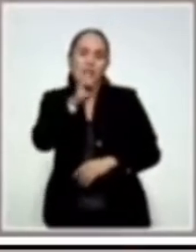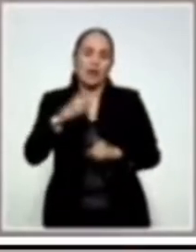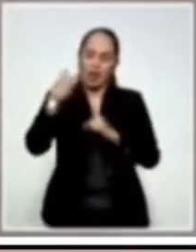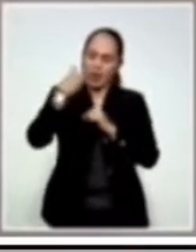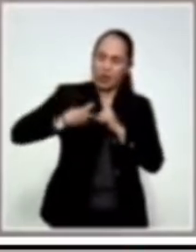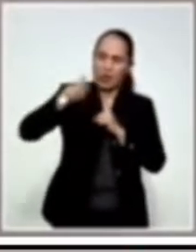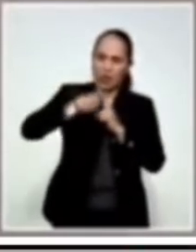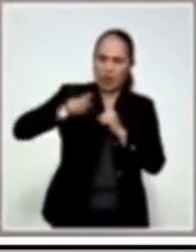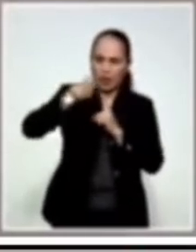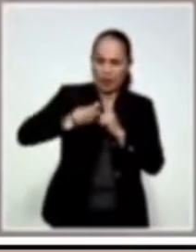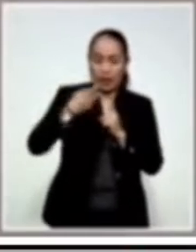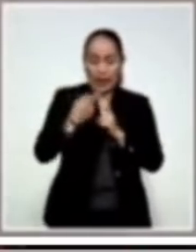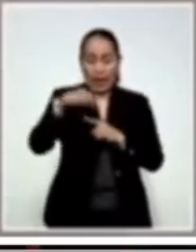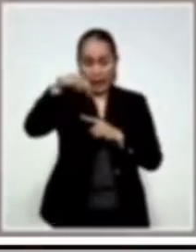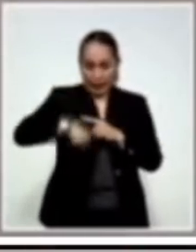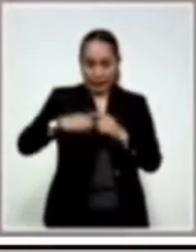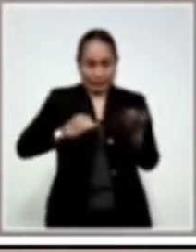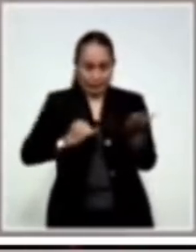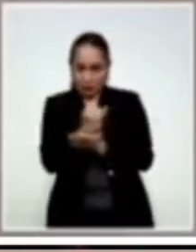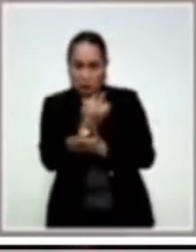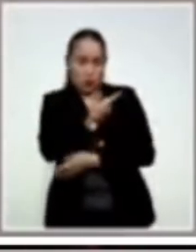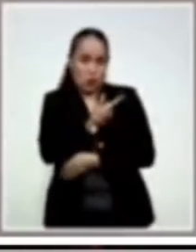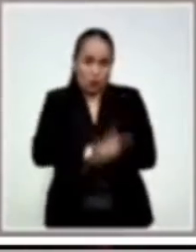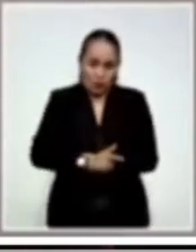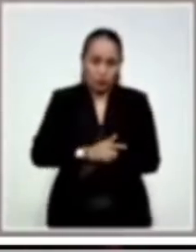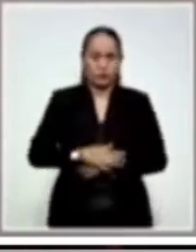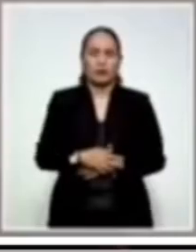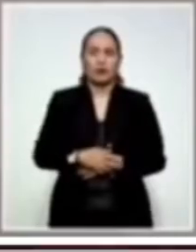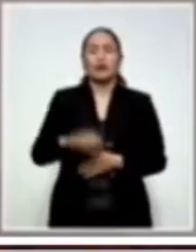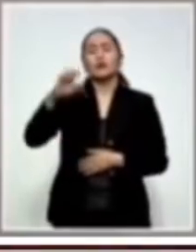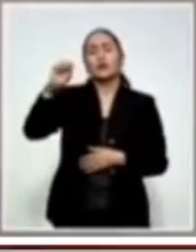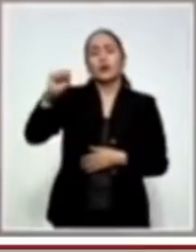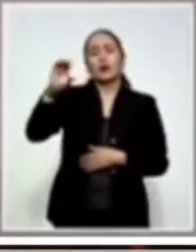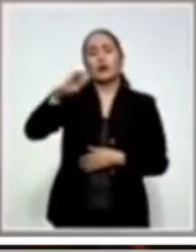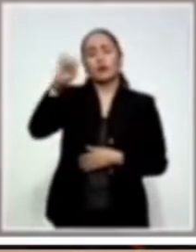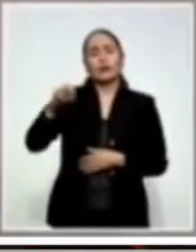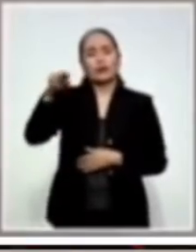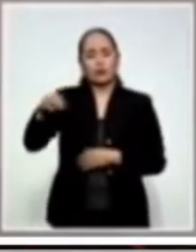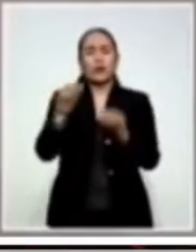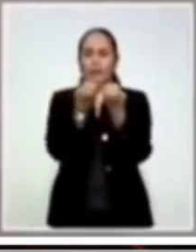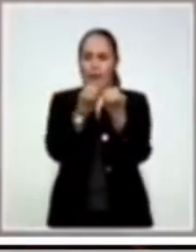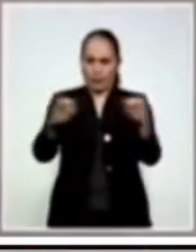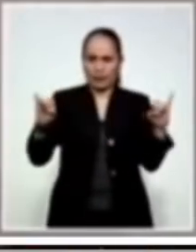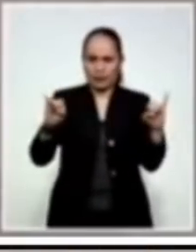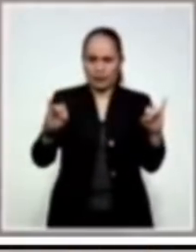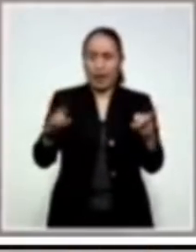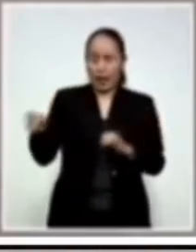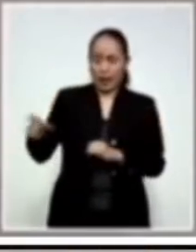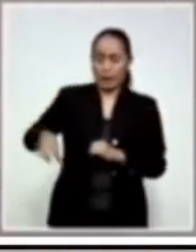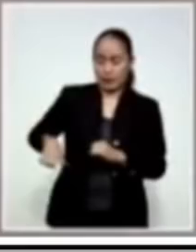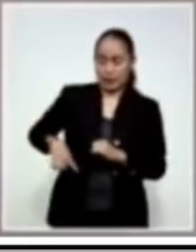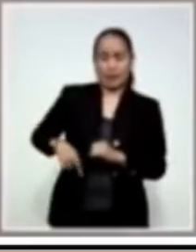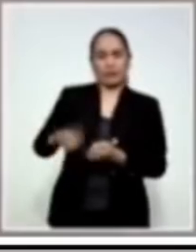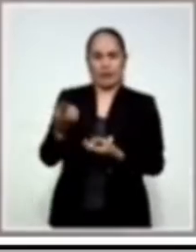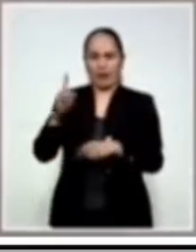descalificar cuando una decisión no les gusta. La Corte no es independiente cuando invalida normas del presidente